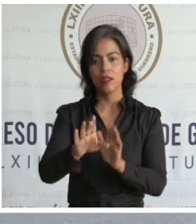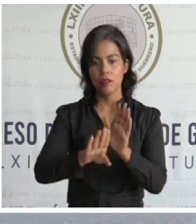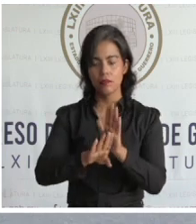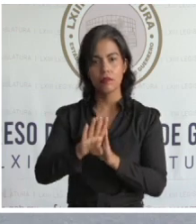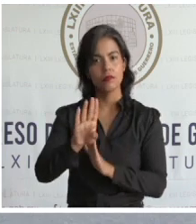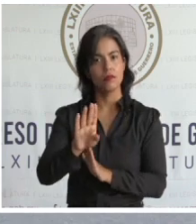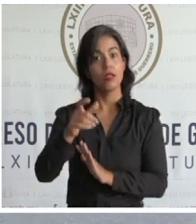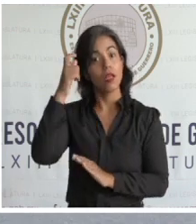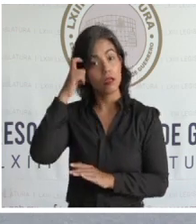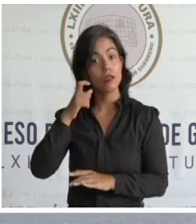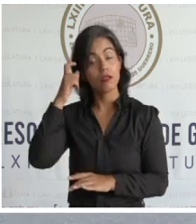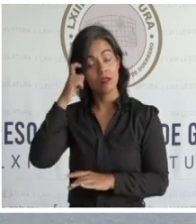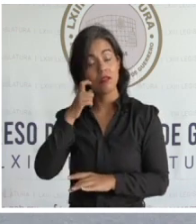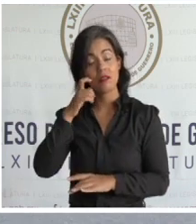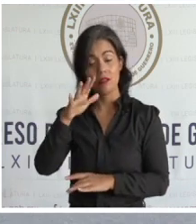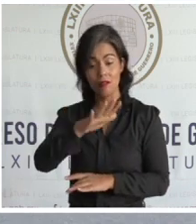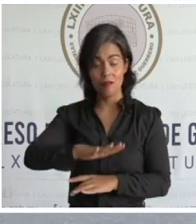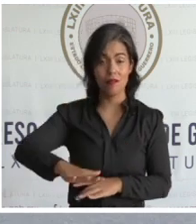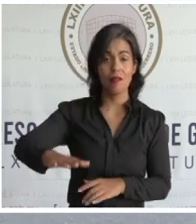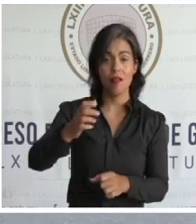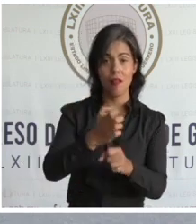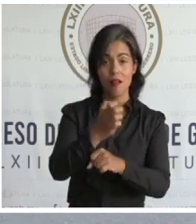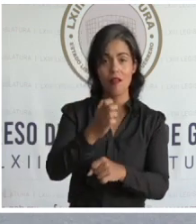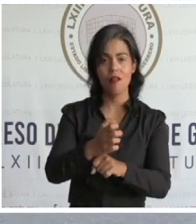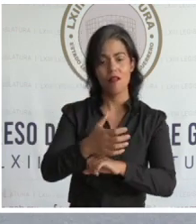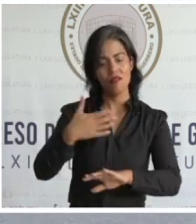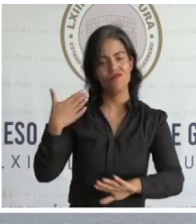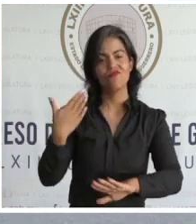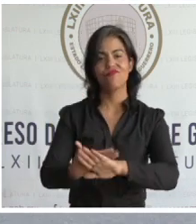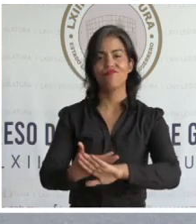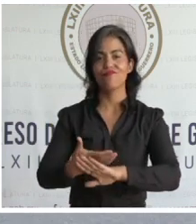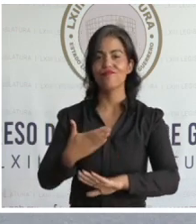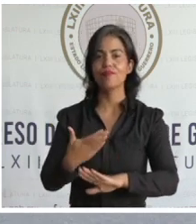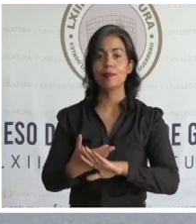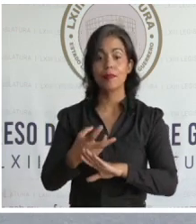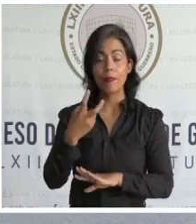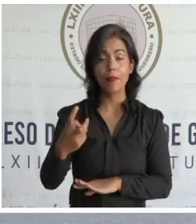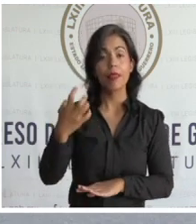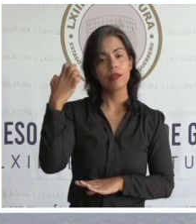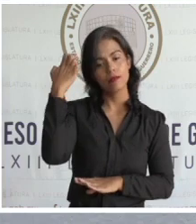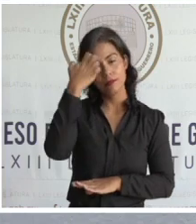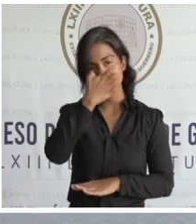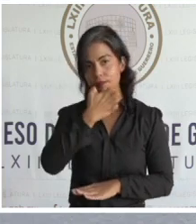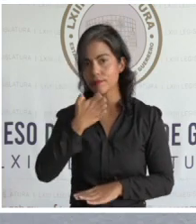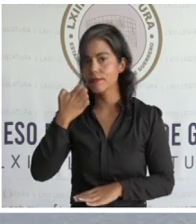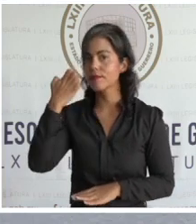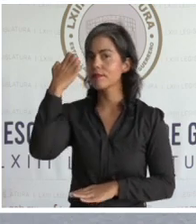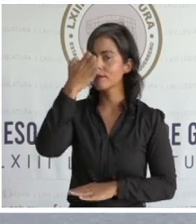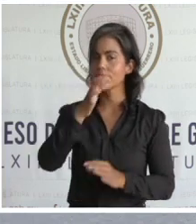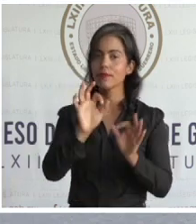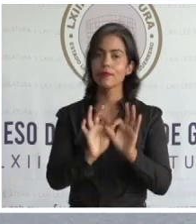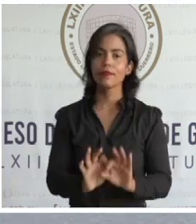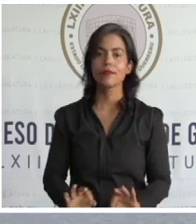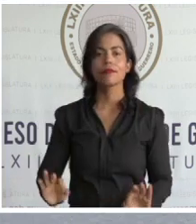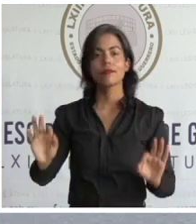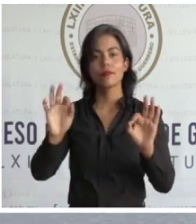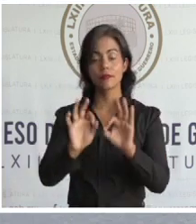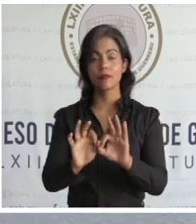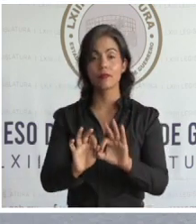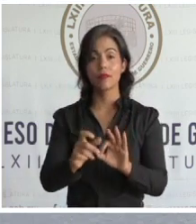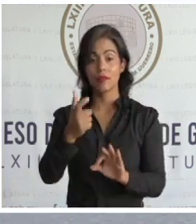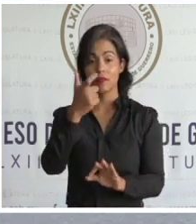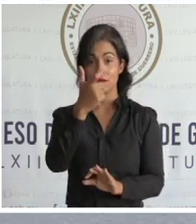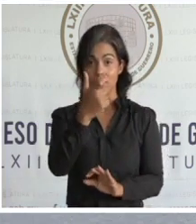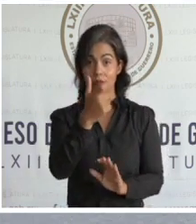todo Guerrero. Este incremento debe analizarse con lupa, pues como ya lo mencioné, la economía está muy